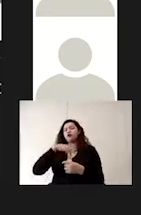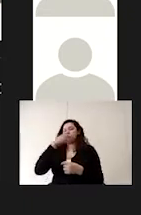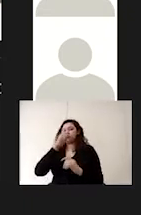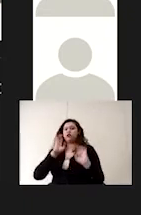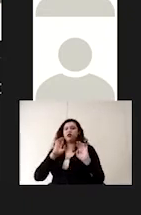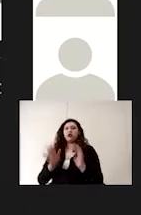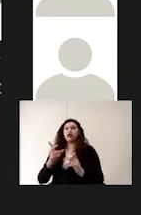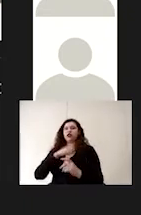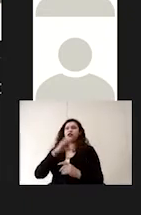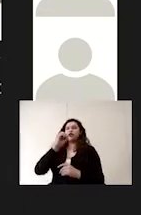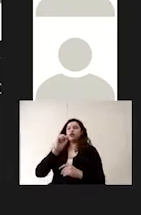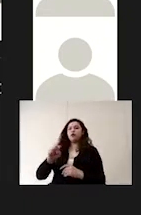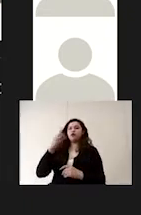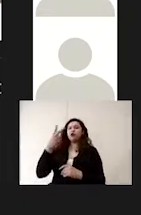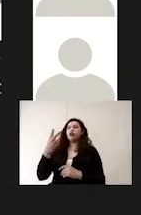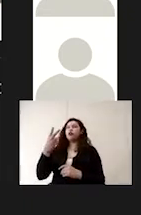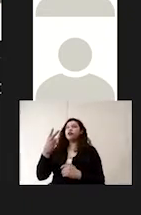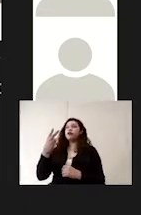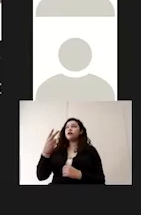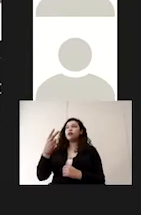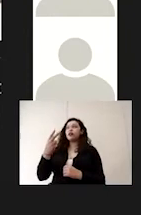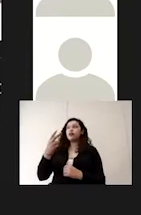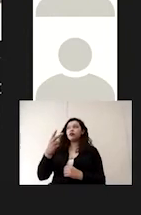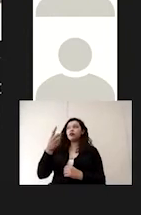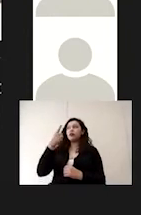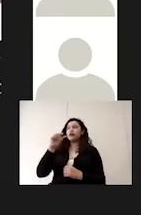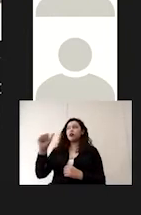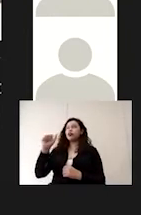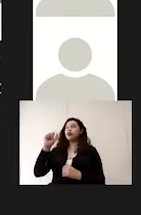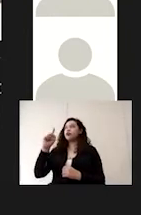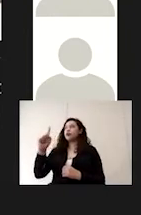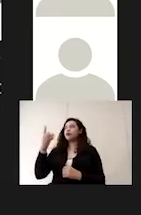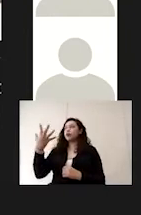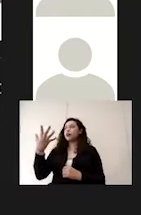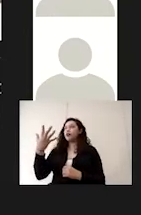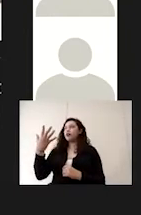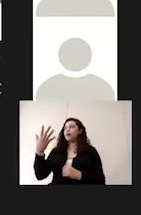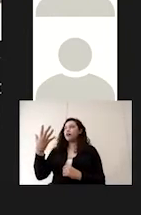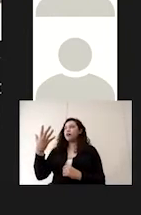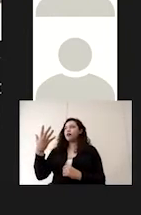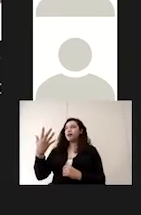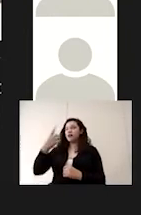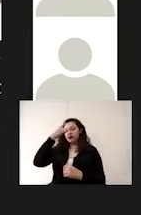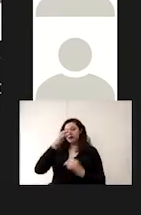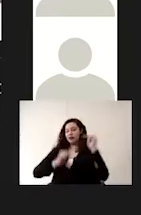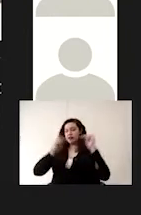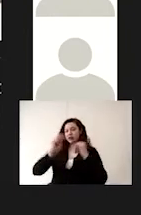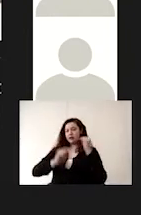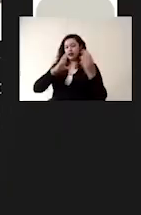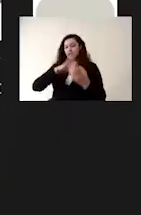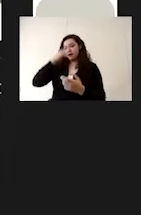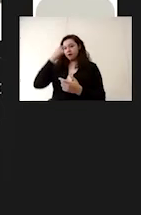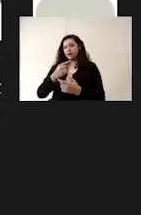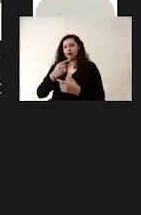ser entre 0.2 y 1.5. Sin embargo, el rango que tiene aquí para medir en la